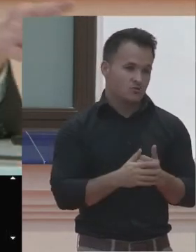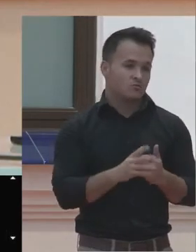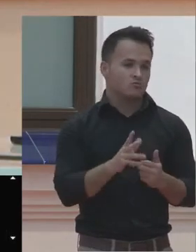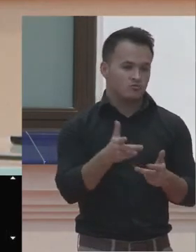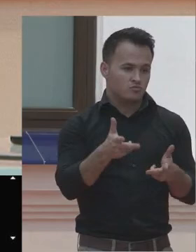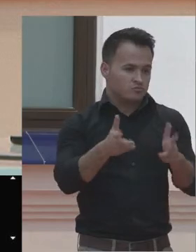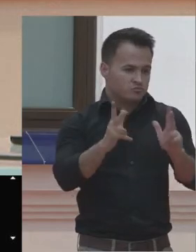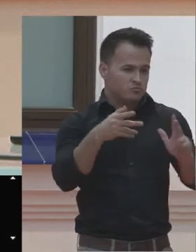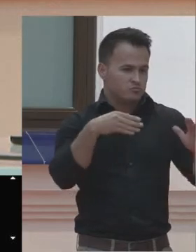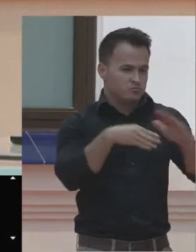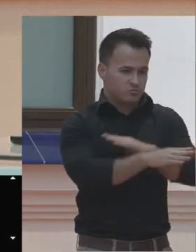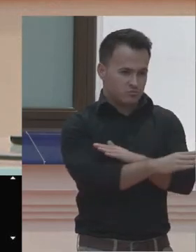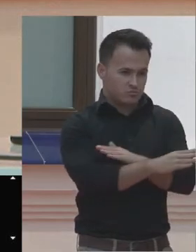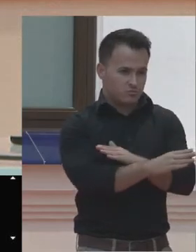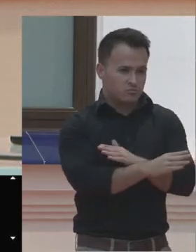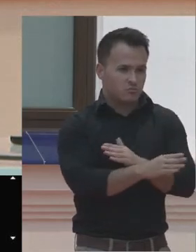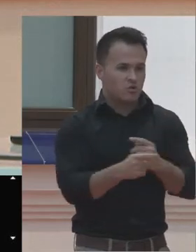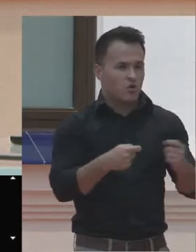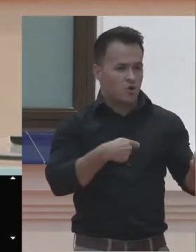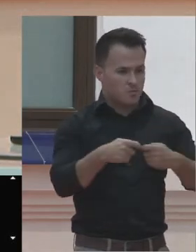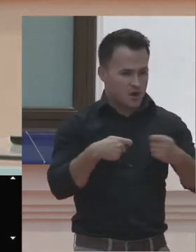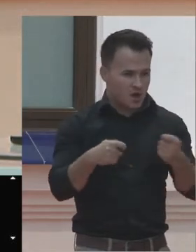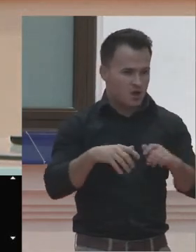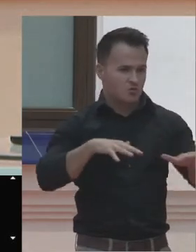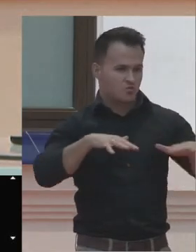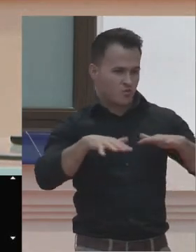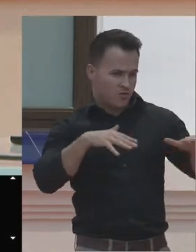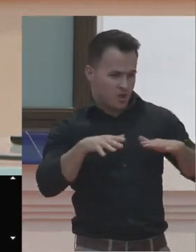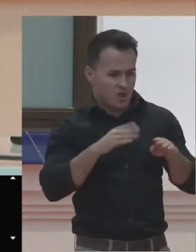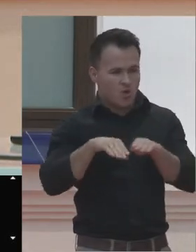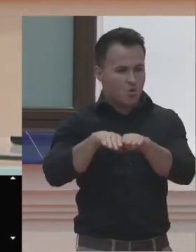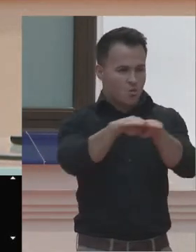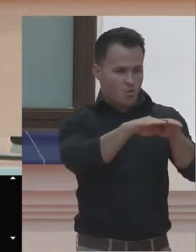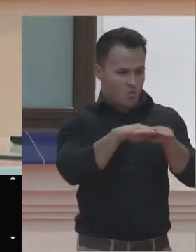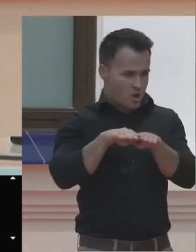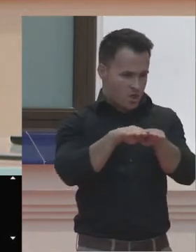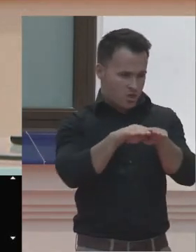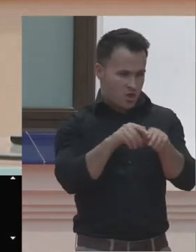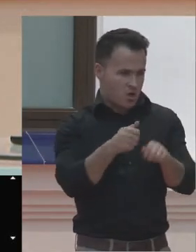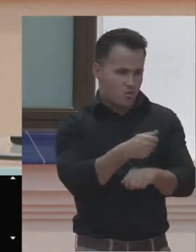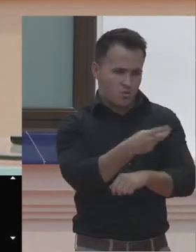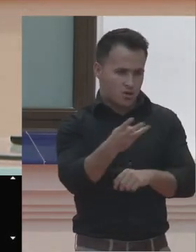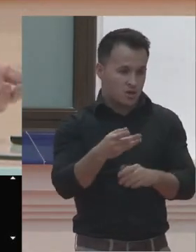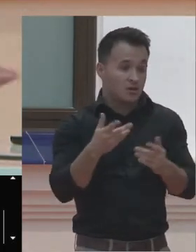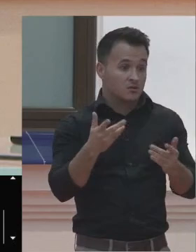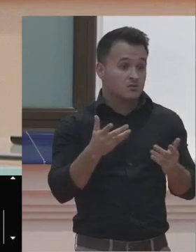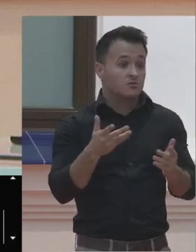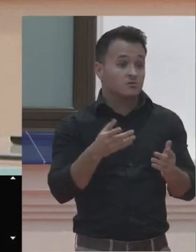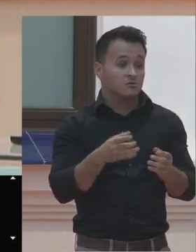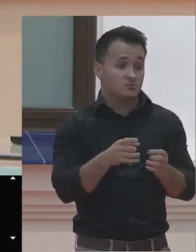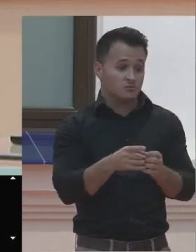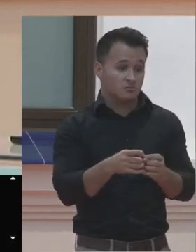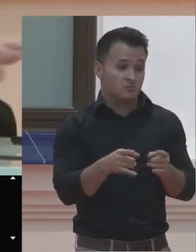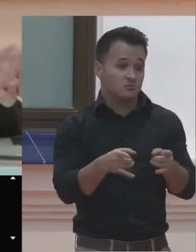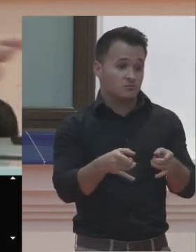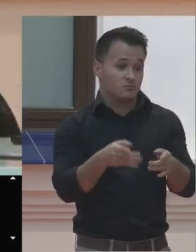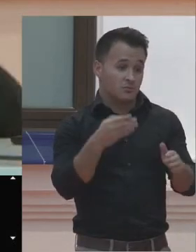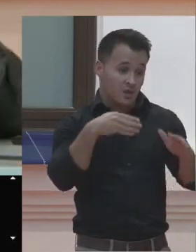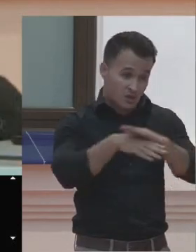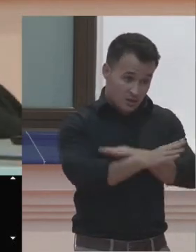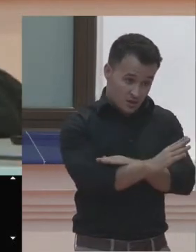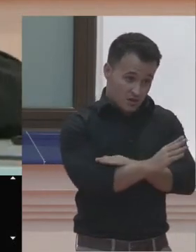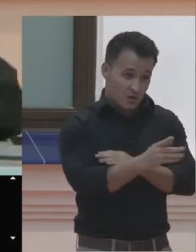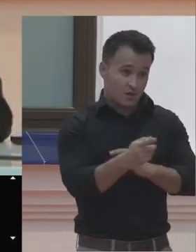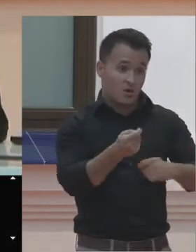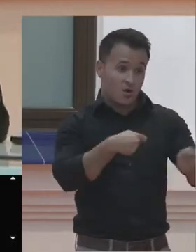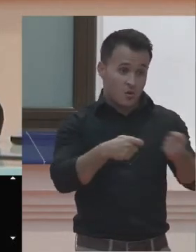mover y puedes actuar igual que cualquier otra persona, lo que te estoy diciendo es: entra, que lo que quiero es que me compres cosas, que trabaje,